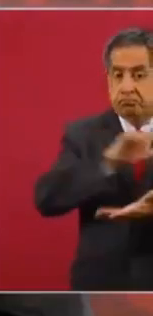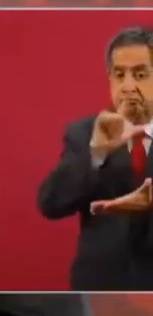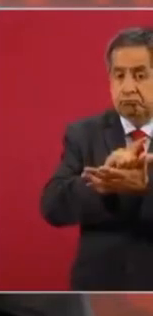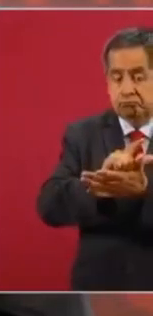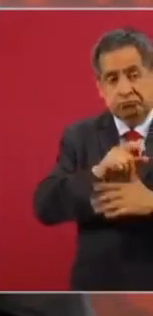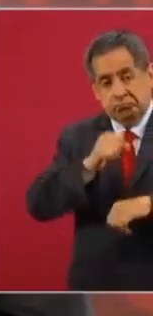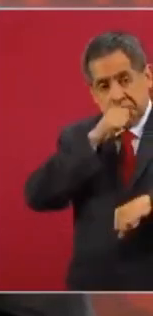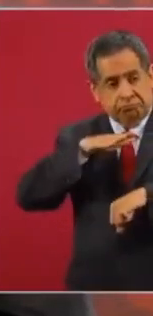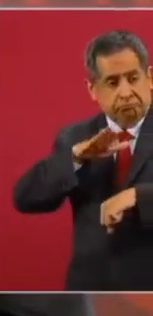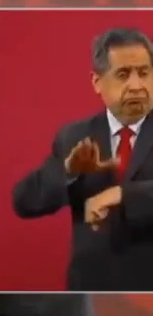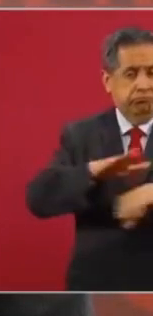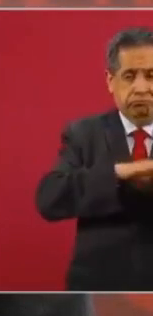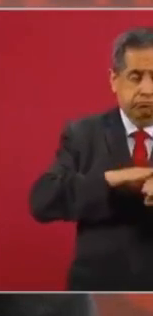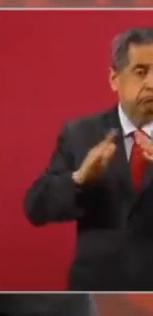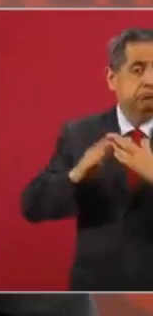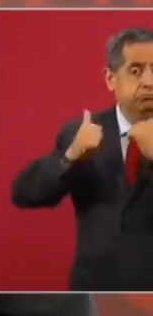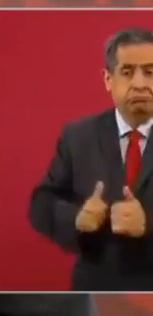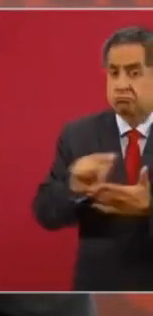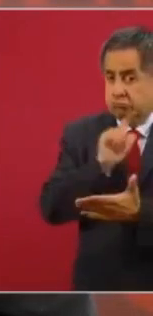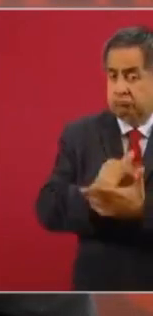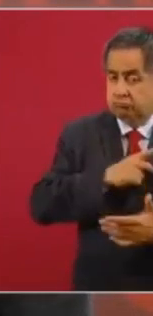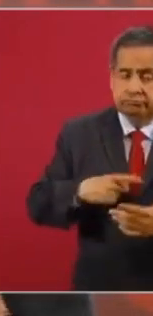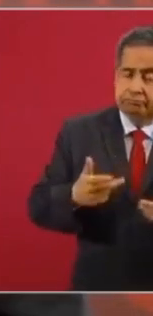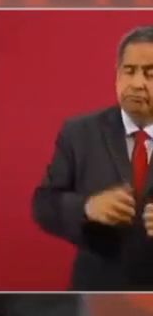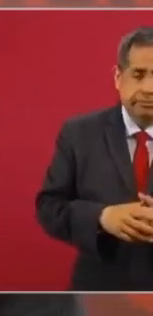queda. Nosotros